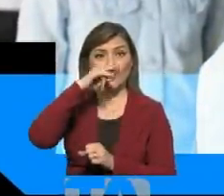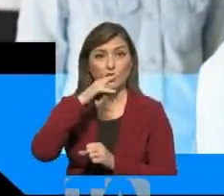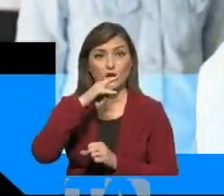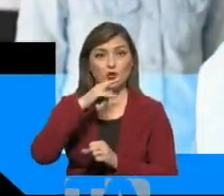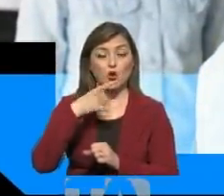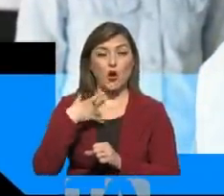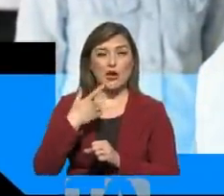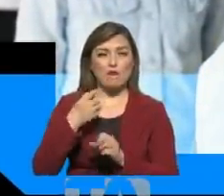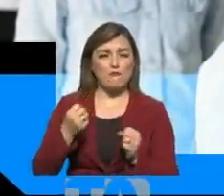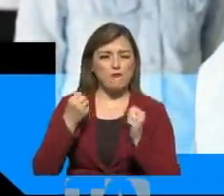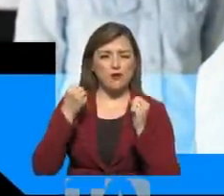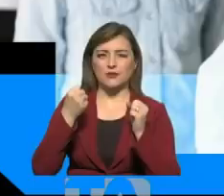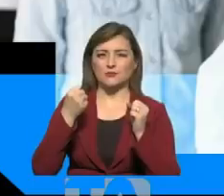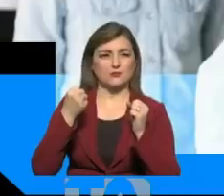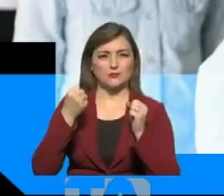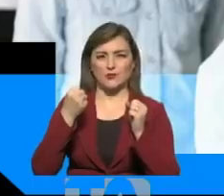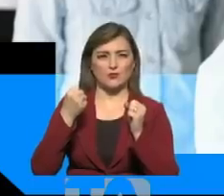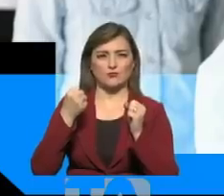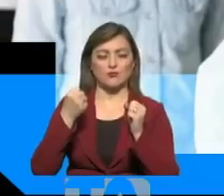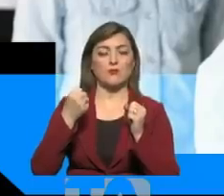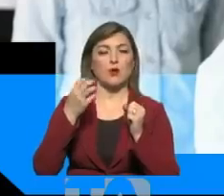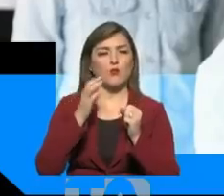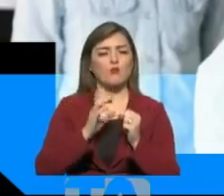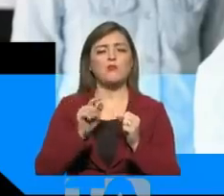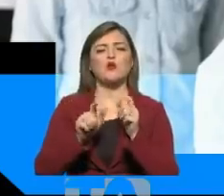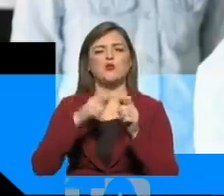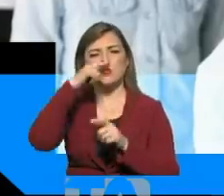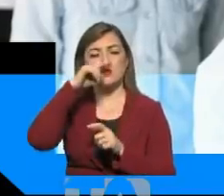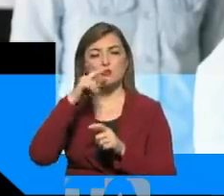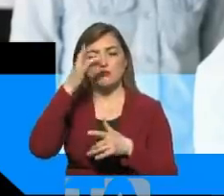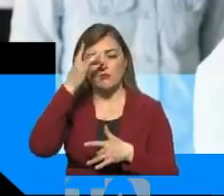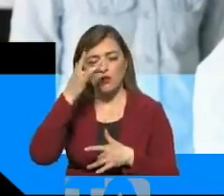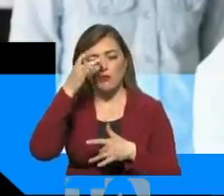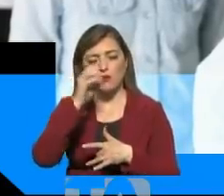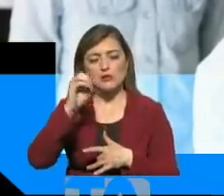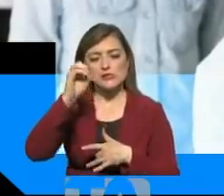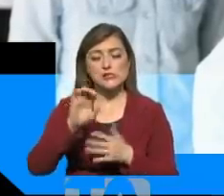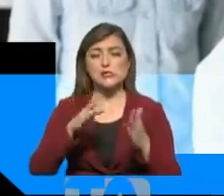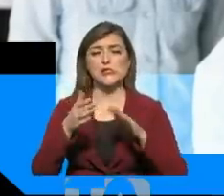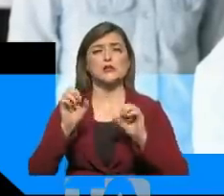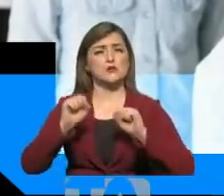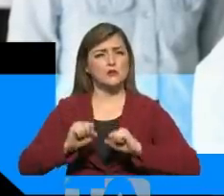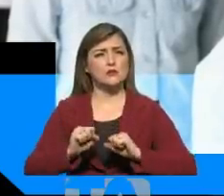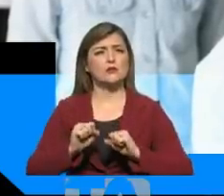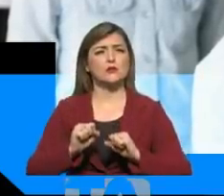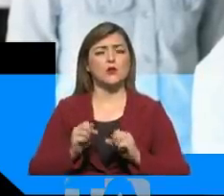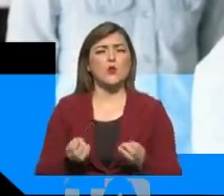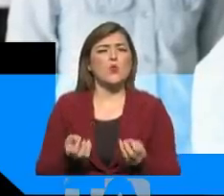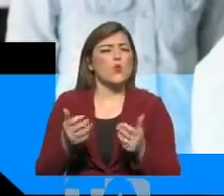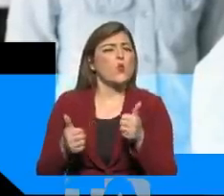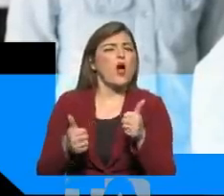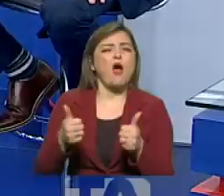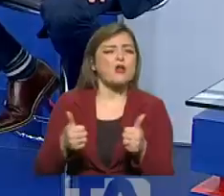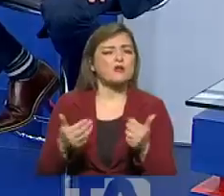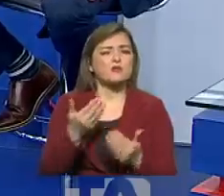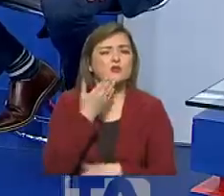pero ¿qué porcentaje de niños podrían complicarse o lamentablemente podrían morir a consecuencia de la